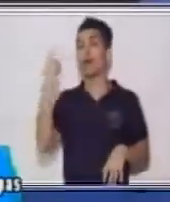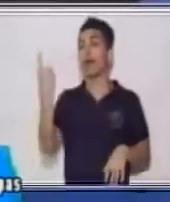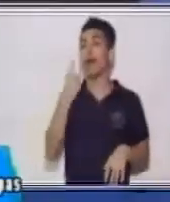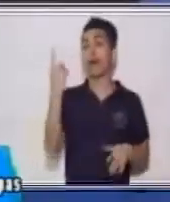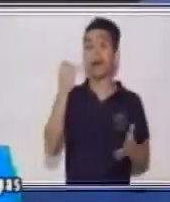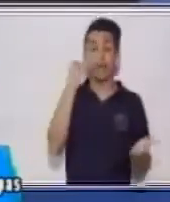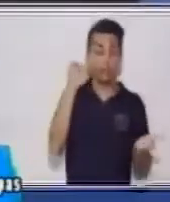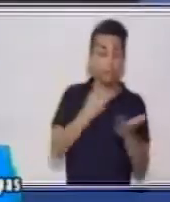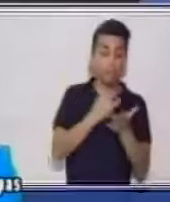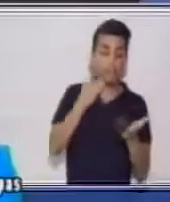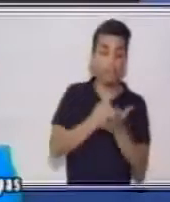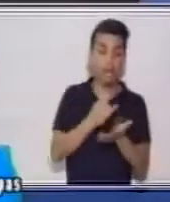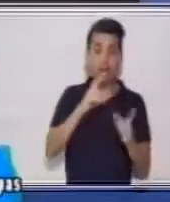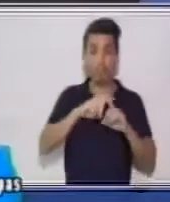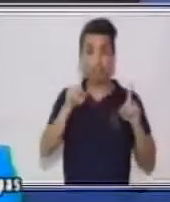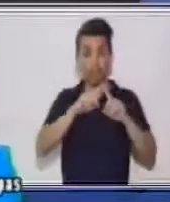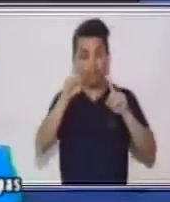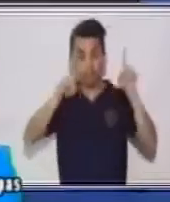distintas variables.